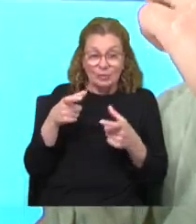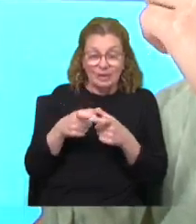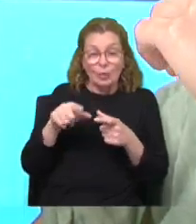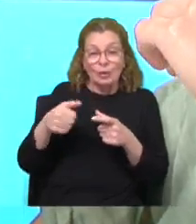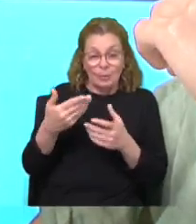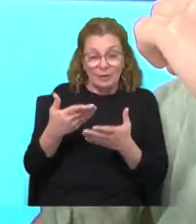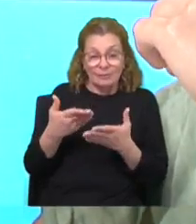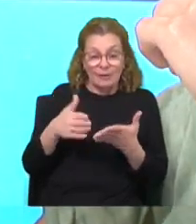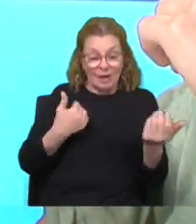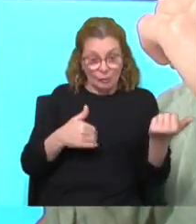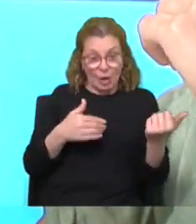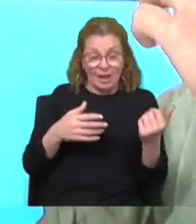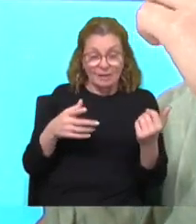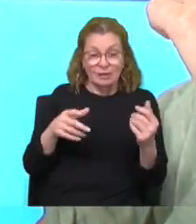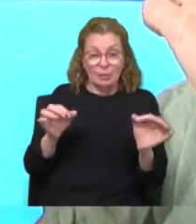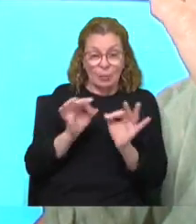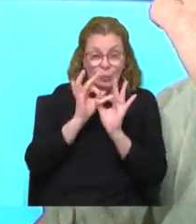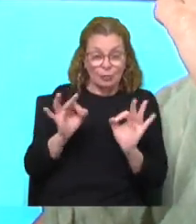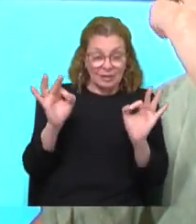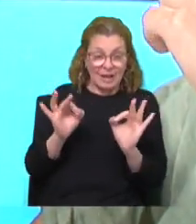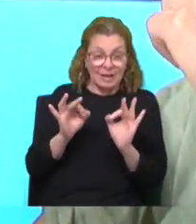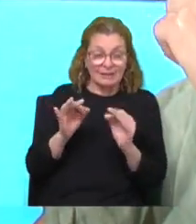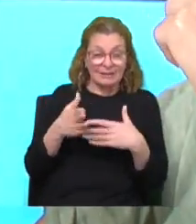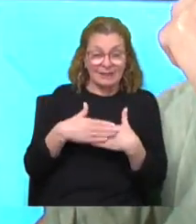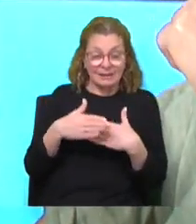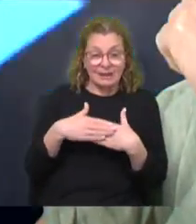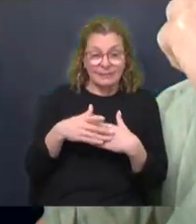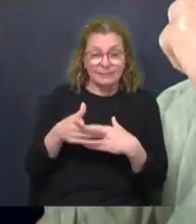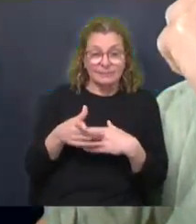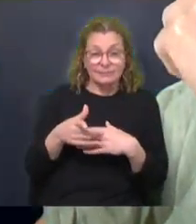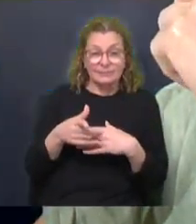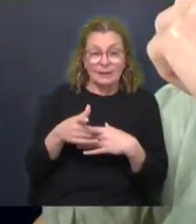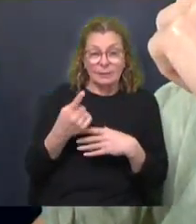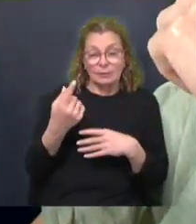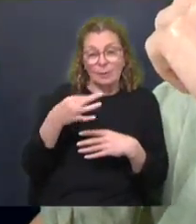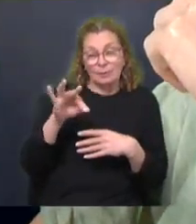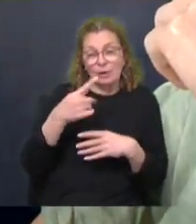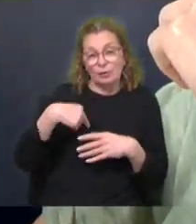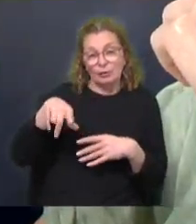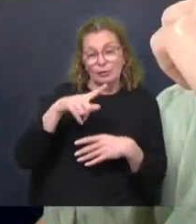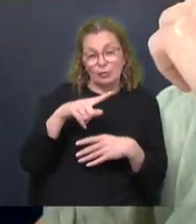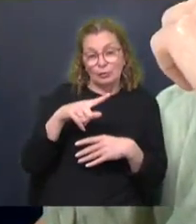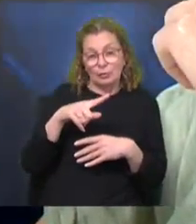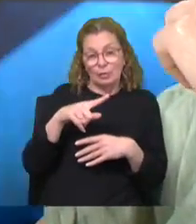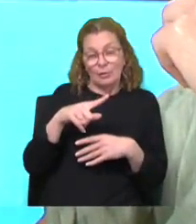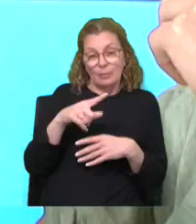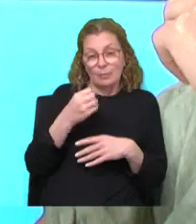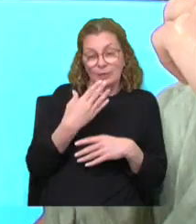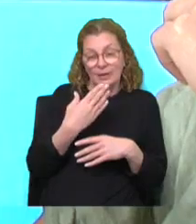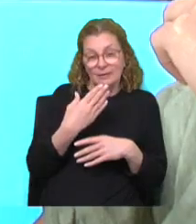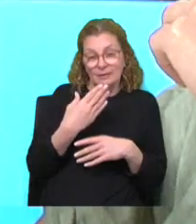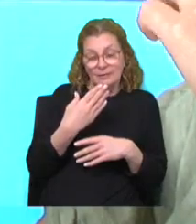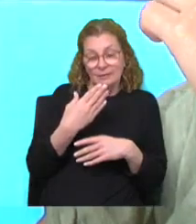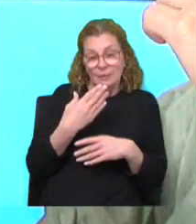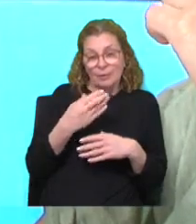después ir a tocarlo con el disco ya en la vuelta. Así que alucinante la oportunidad. Y nosotros, porque son